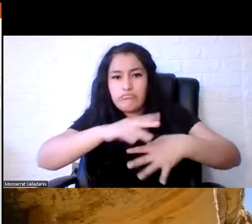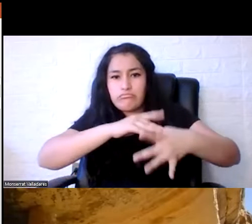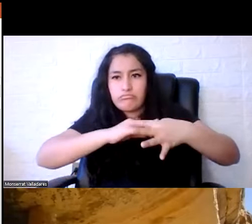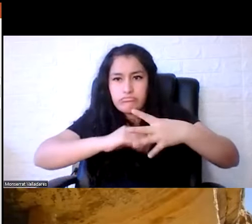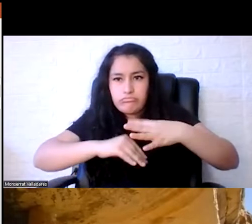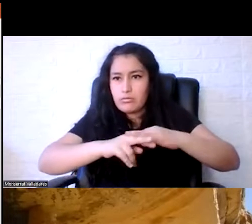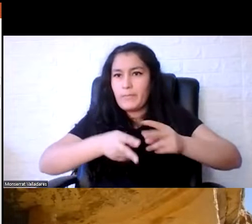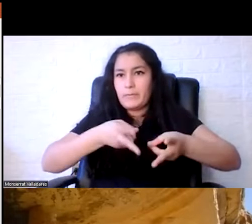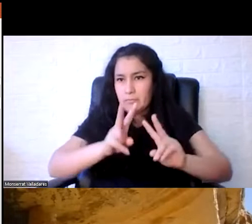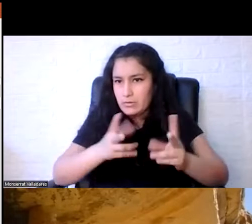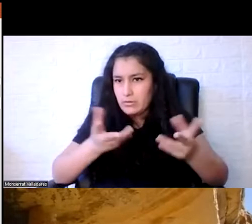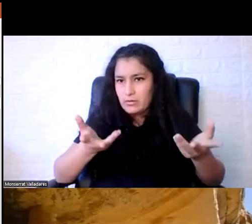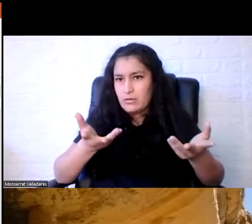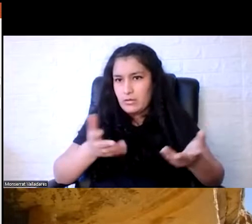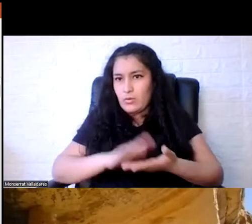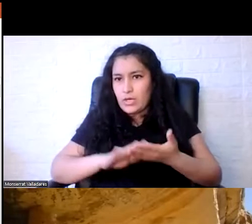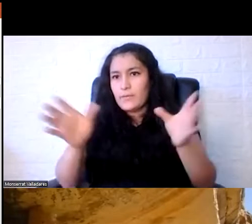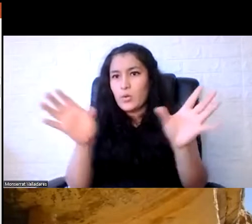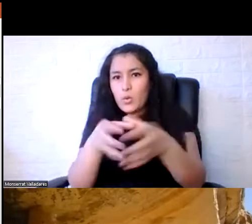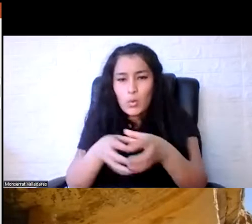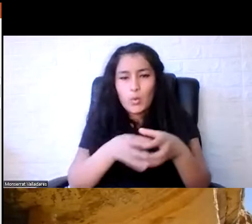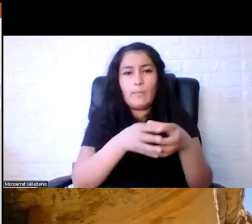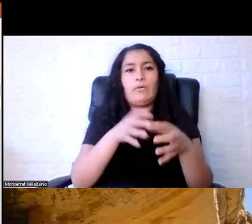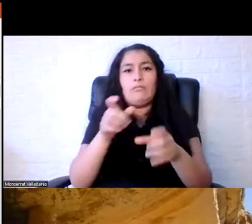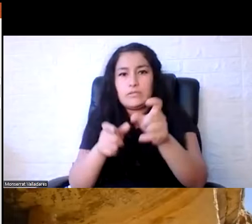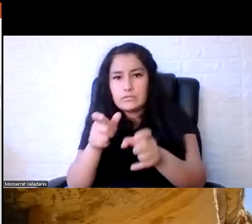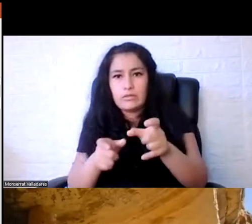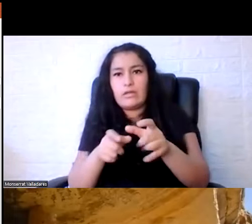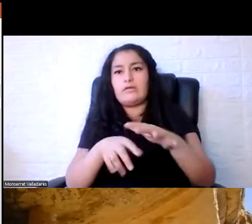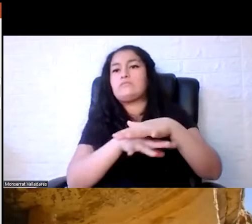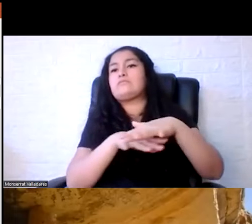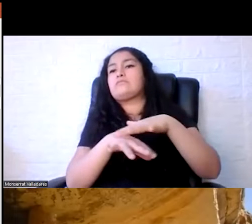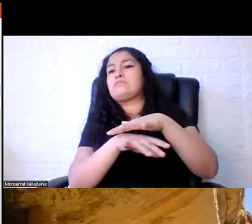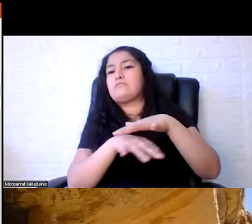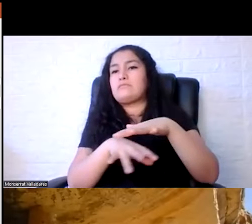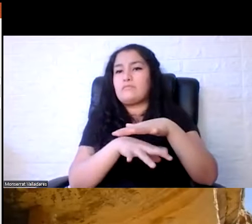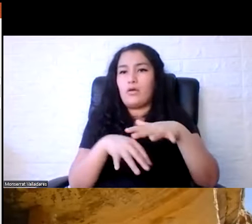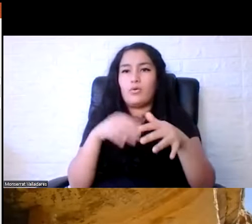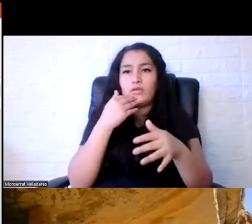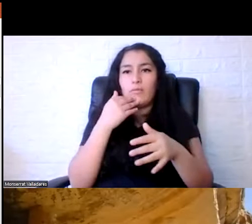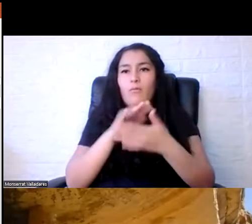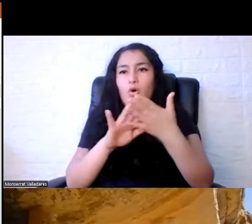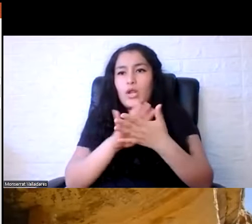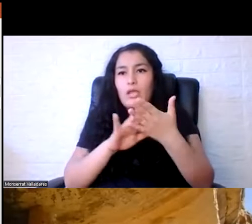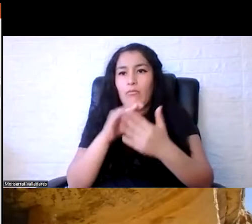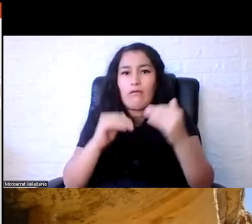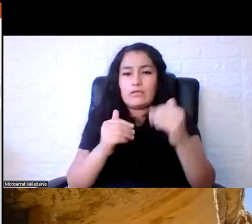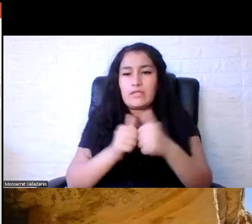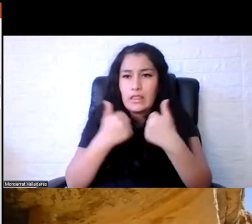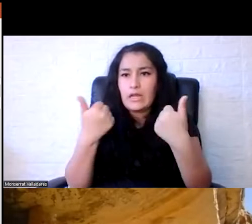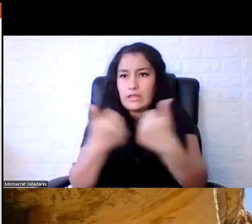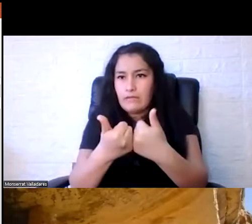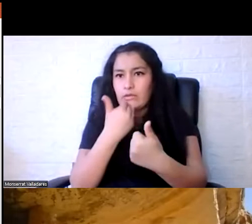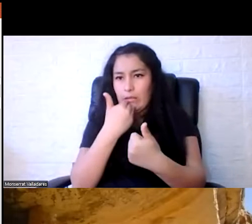individuos corruptos, grupos de individuos corruptos, directivos que a veces son corruptos, a veces no, y eso